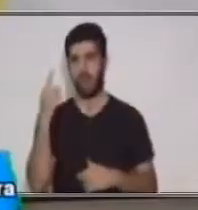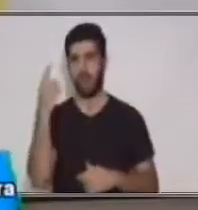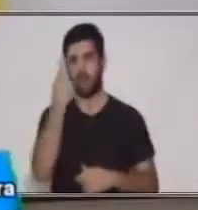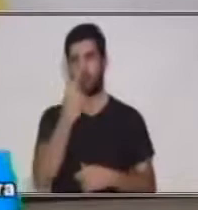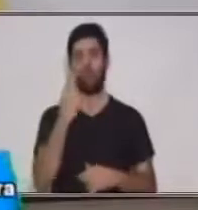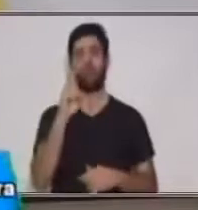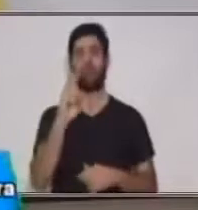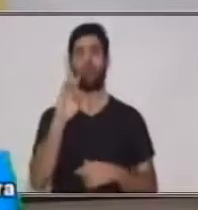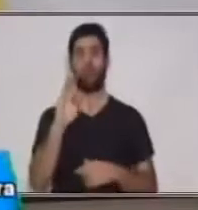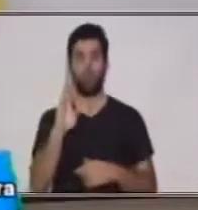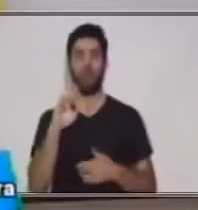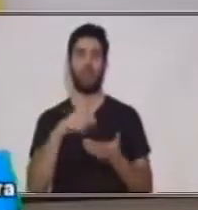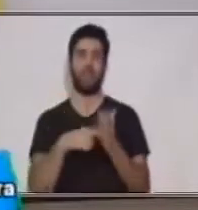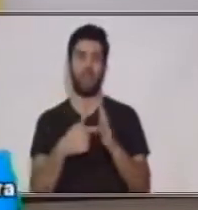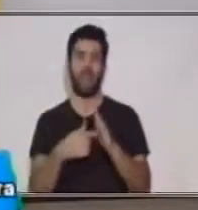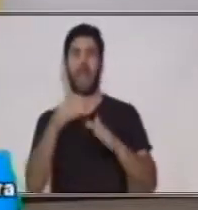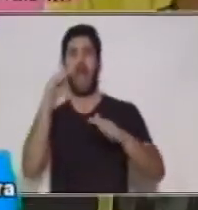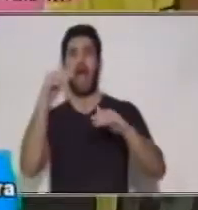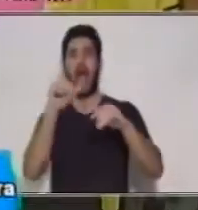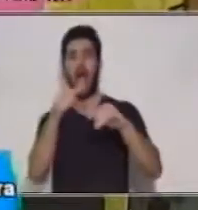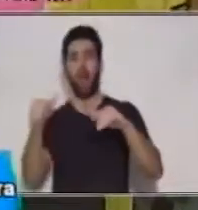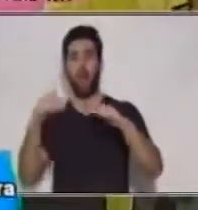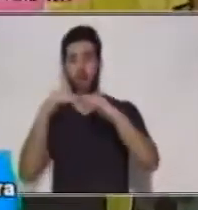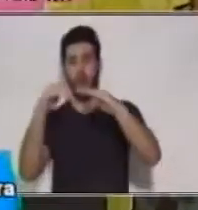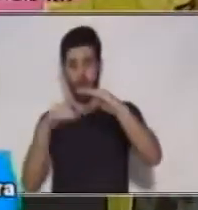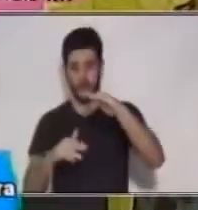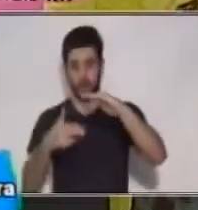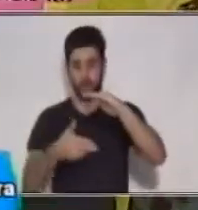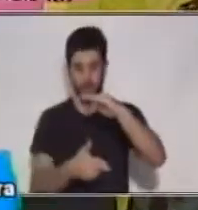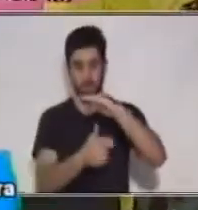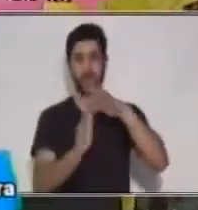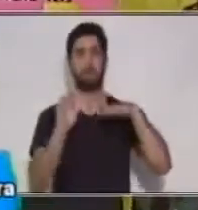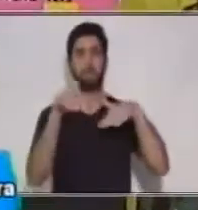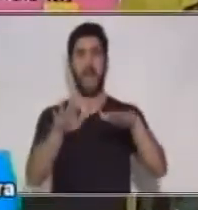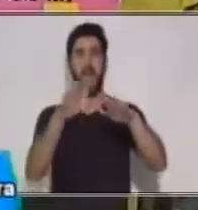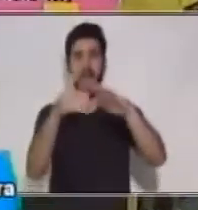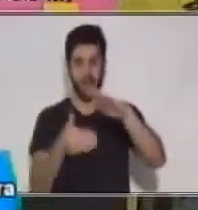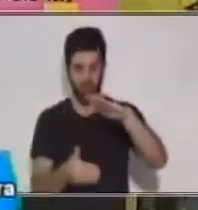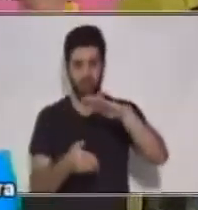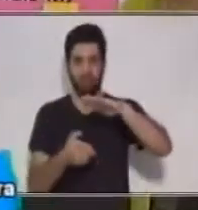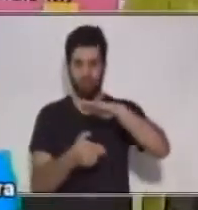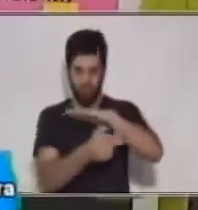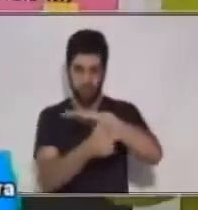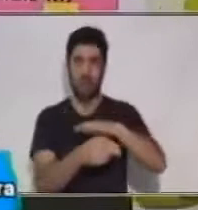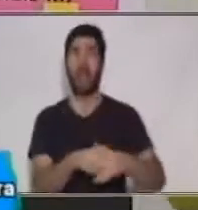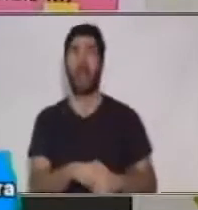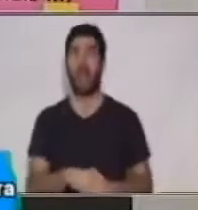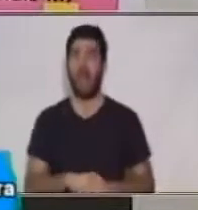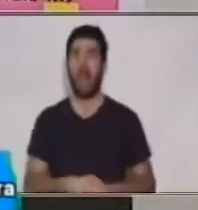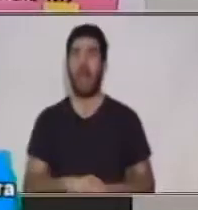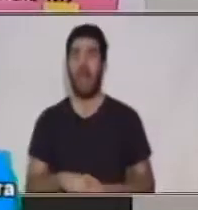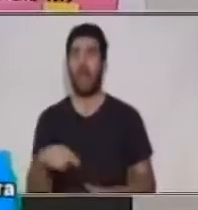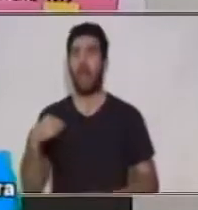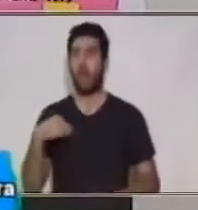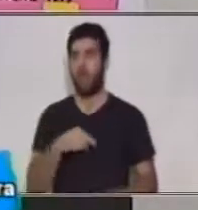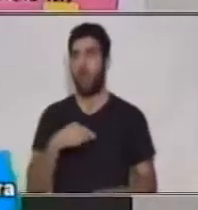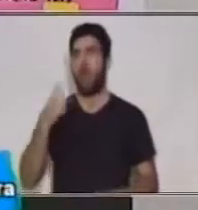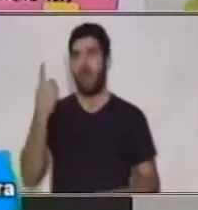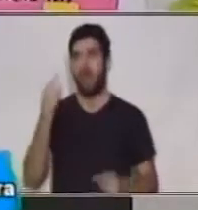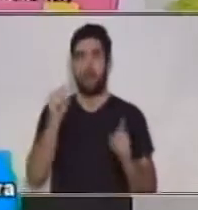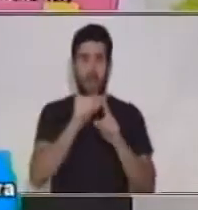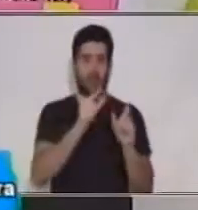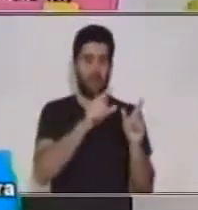Marino. ¿Qué palabra fue la que le agregamos? Sub. Pero la palabra, cuando la escribimos, va a ir toda